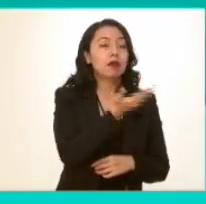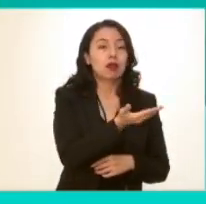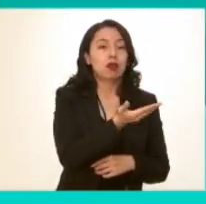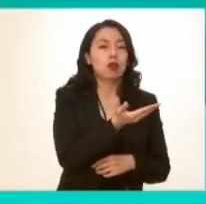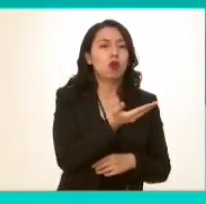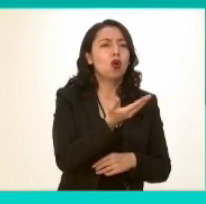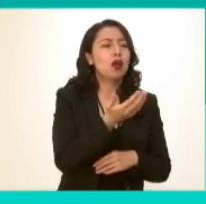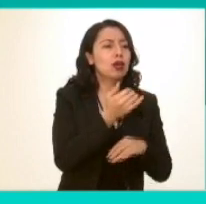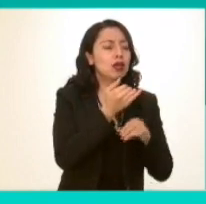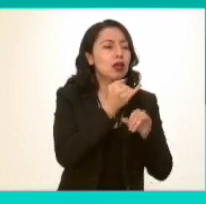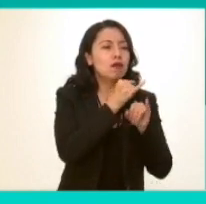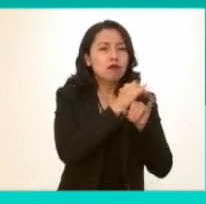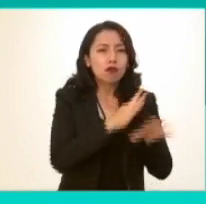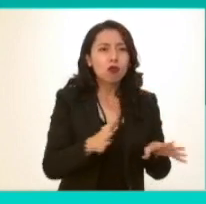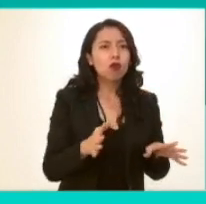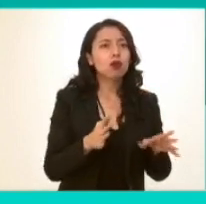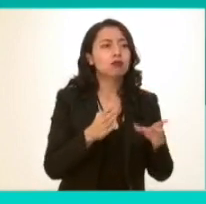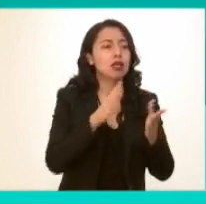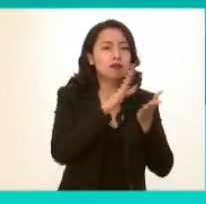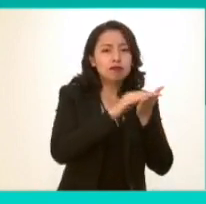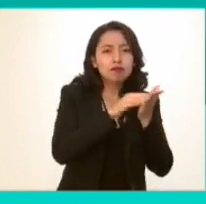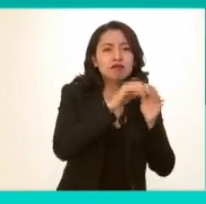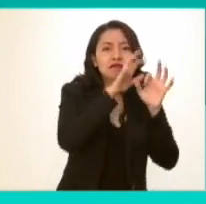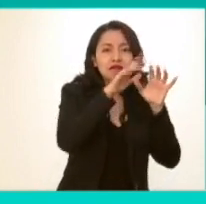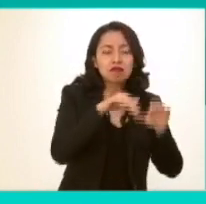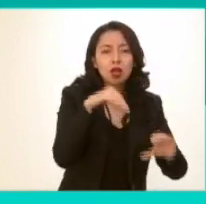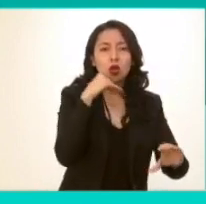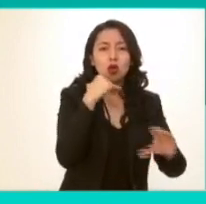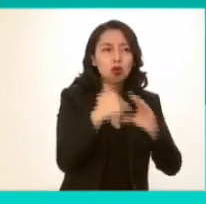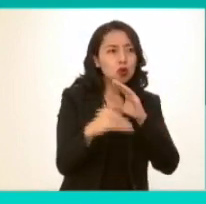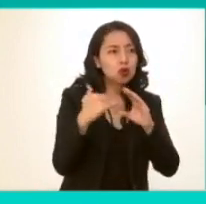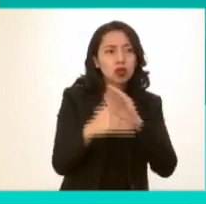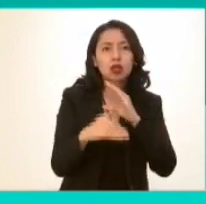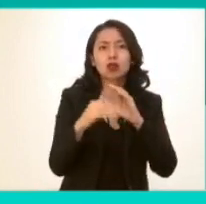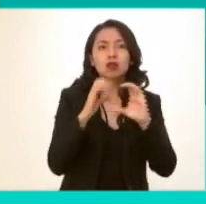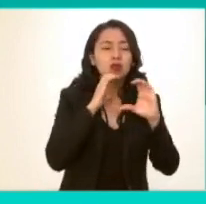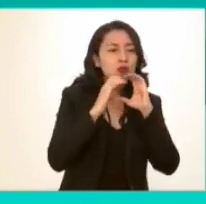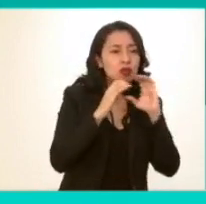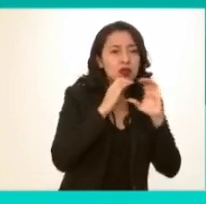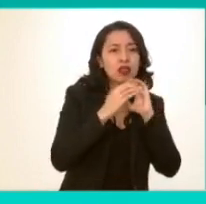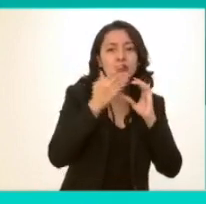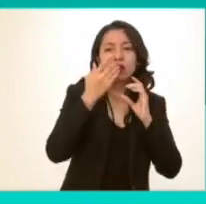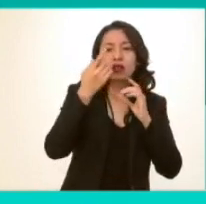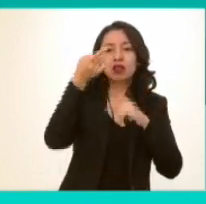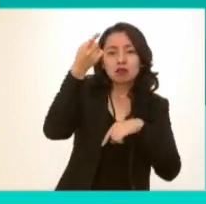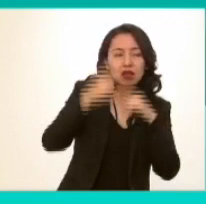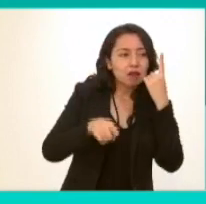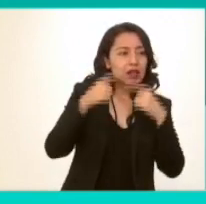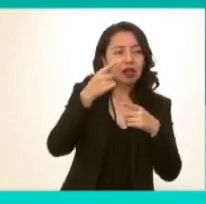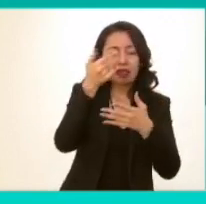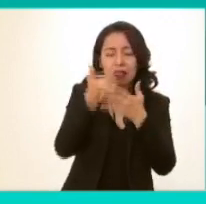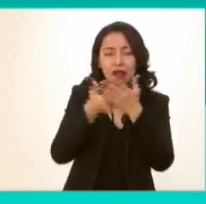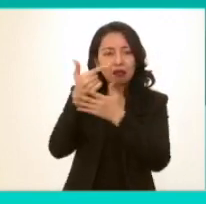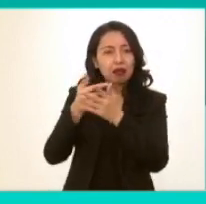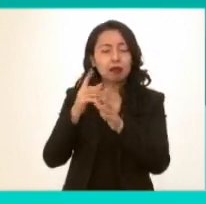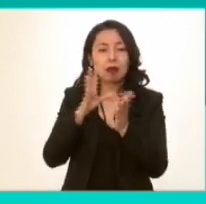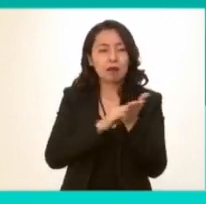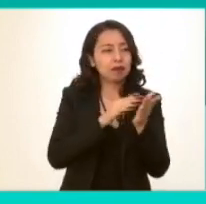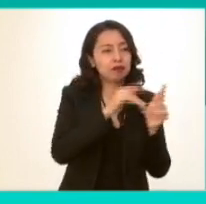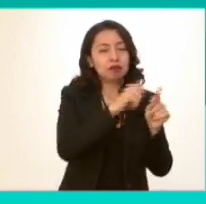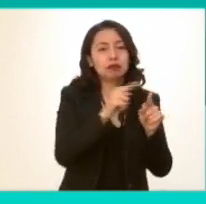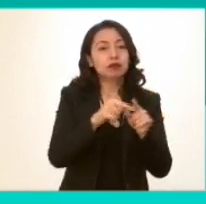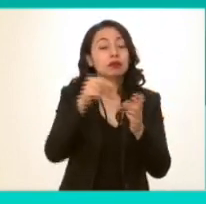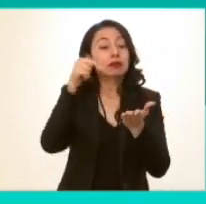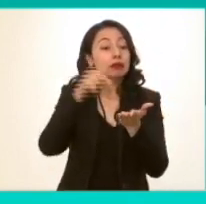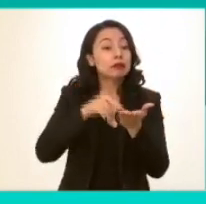informes oficios comunicaciones correos electrónicos instrucciones y demás documentos relacionados con